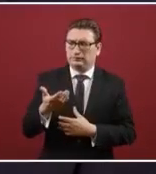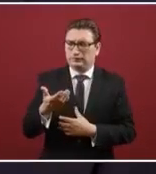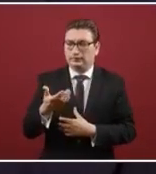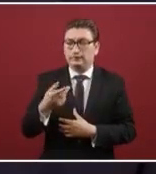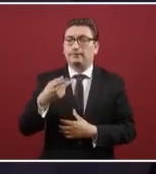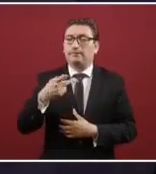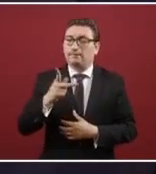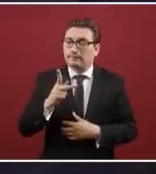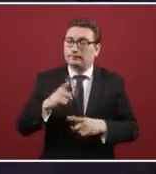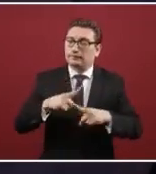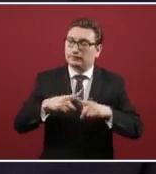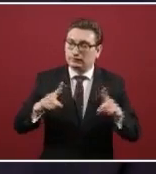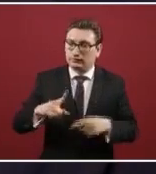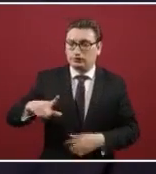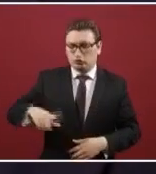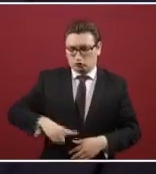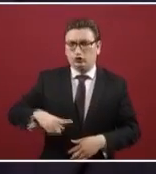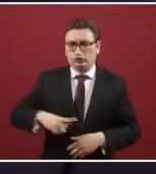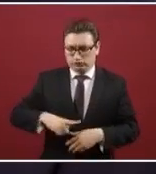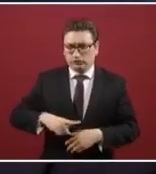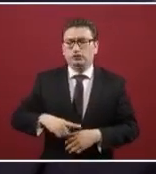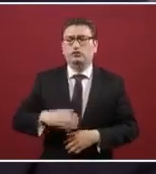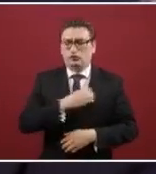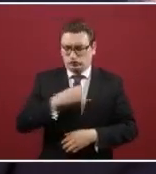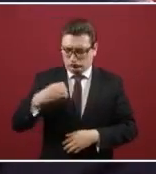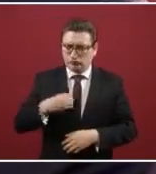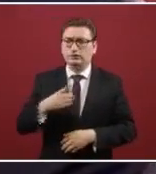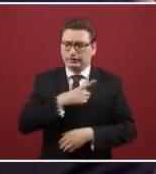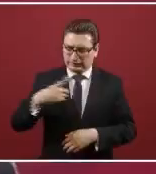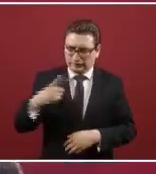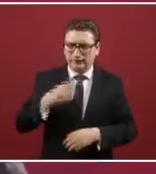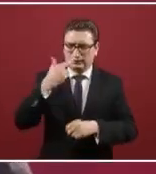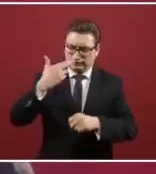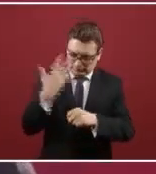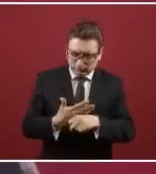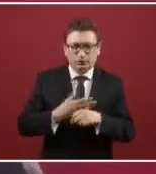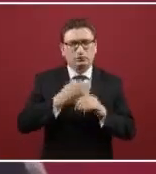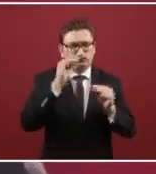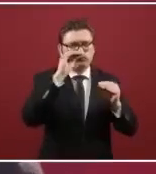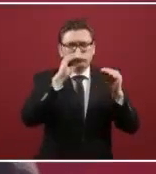pero el Estado está obligado, tiene la responsabilidad